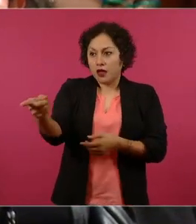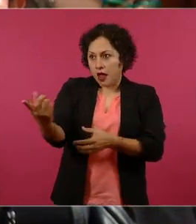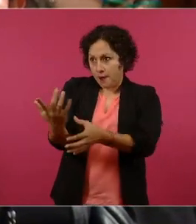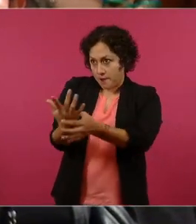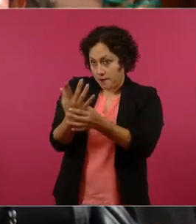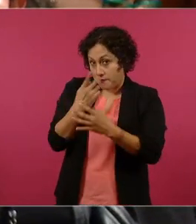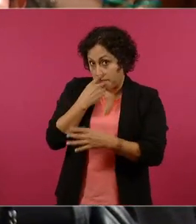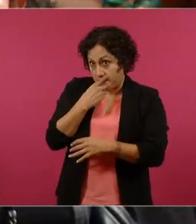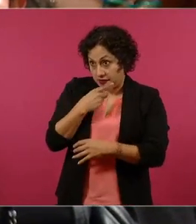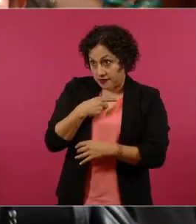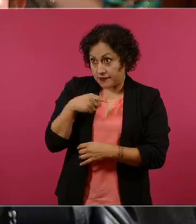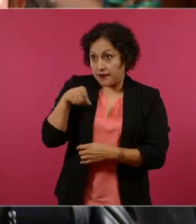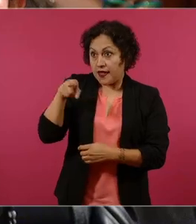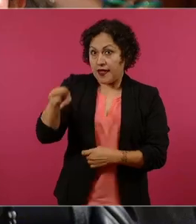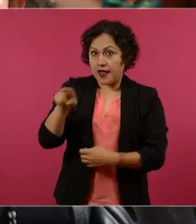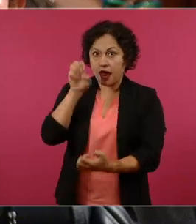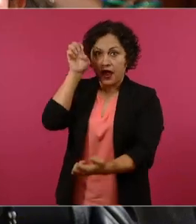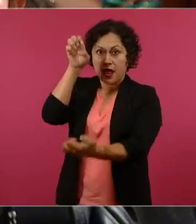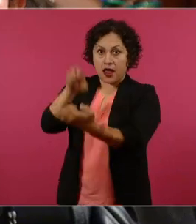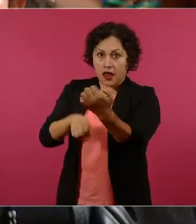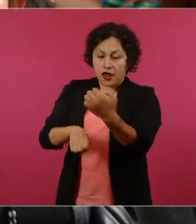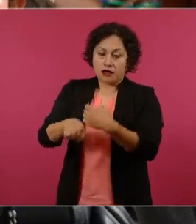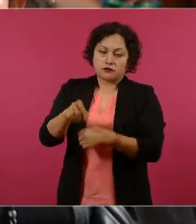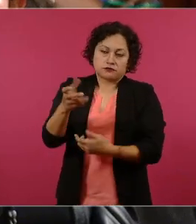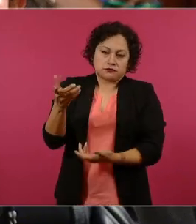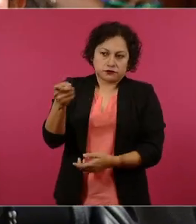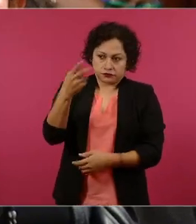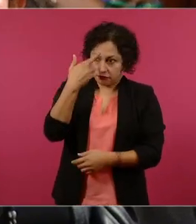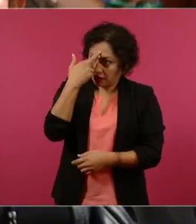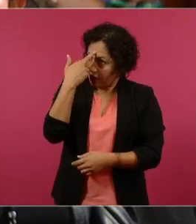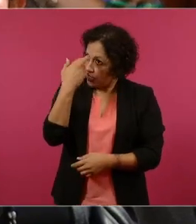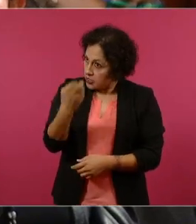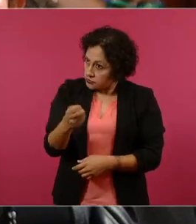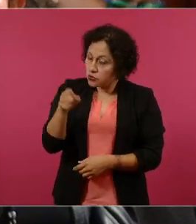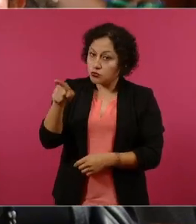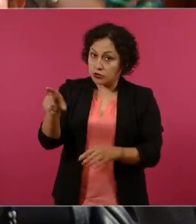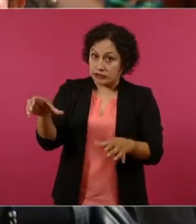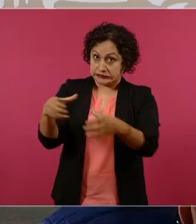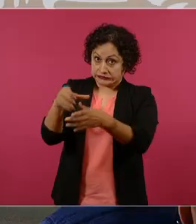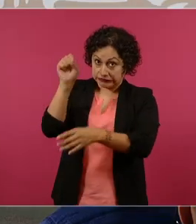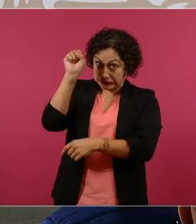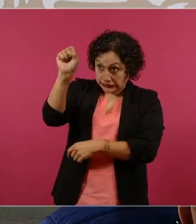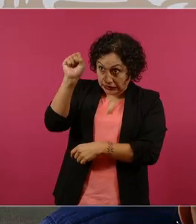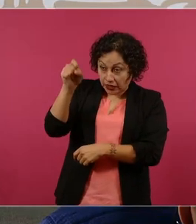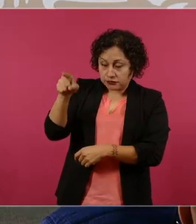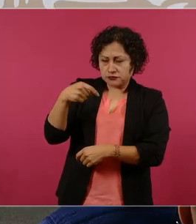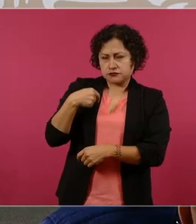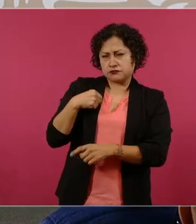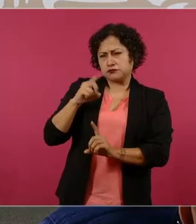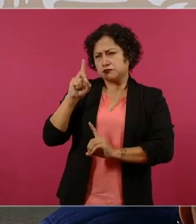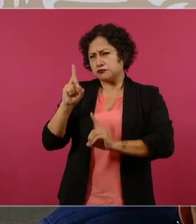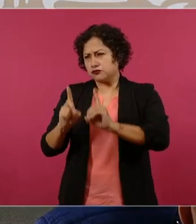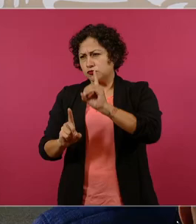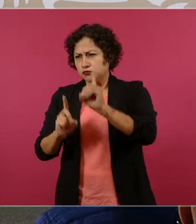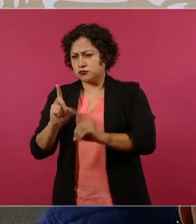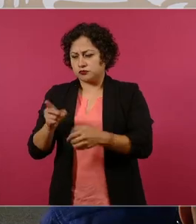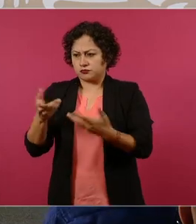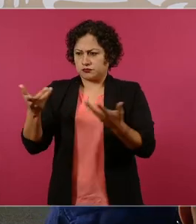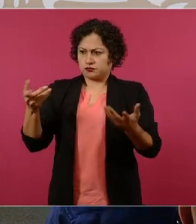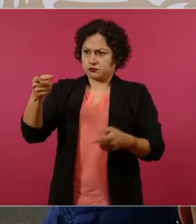tengo mucha fe a los sindicatos no lo crea y los cuestion pero ustedes para qué se dejan engañar por el sindicato para qué le